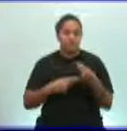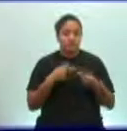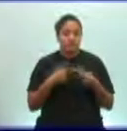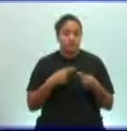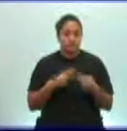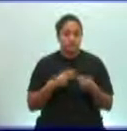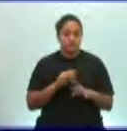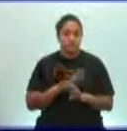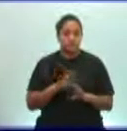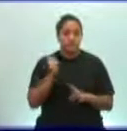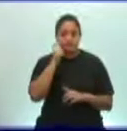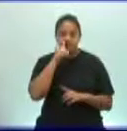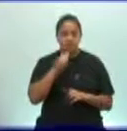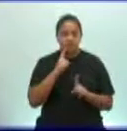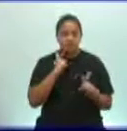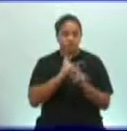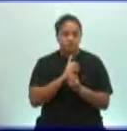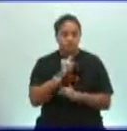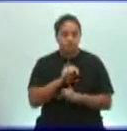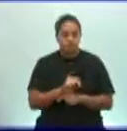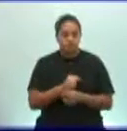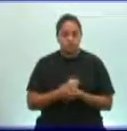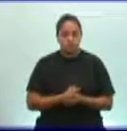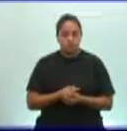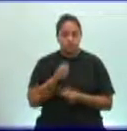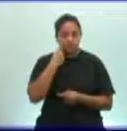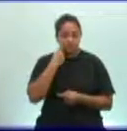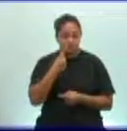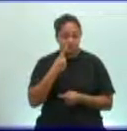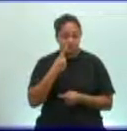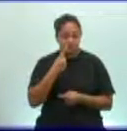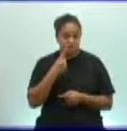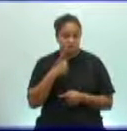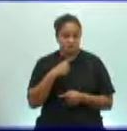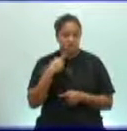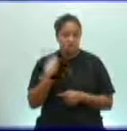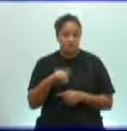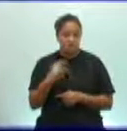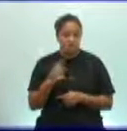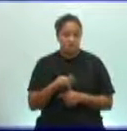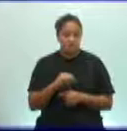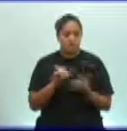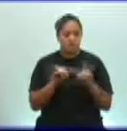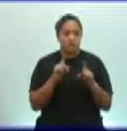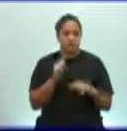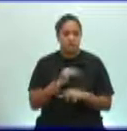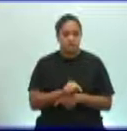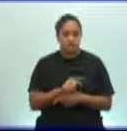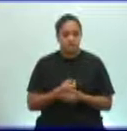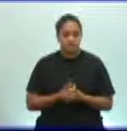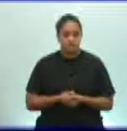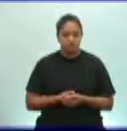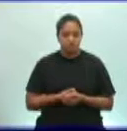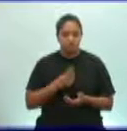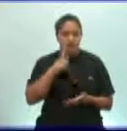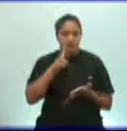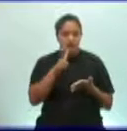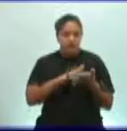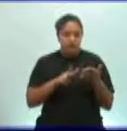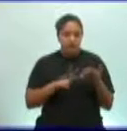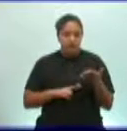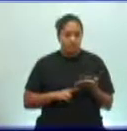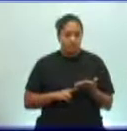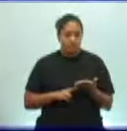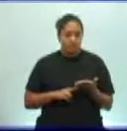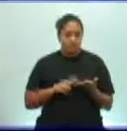vez finalizado el encuentro. Fíjense que es una actividad independiente. Lee el texto en forma oral. Debes